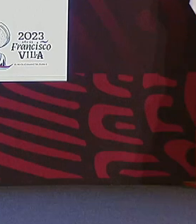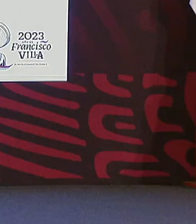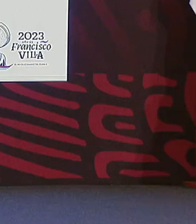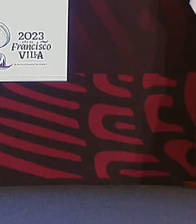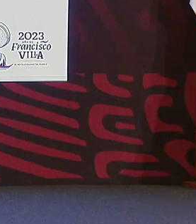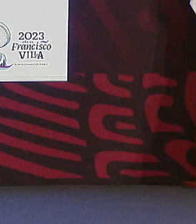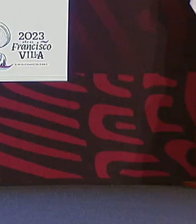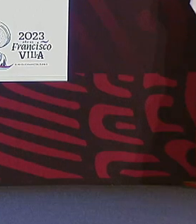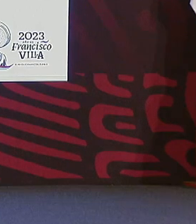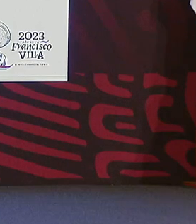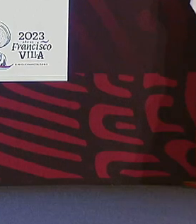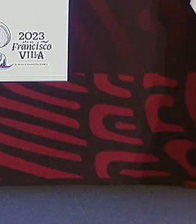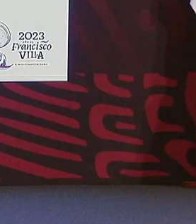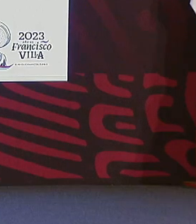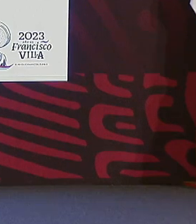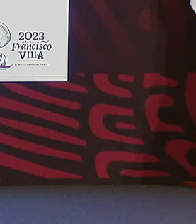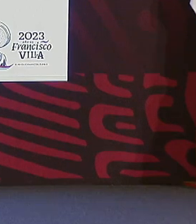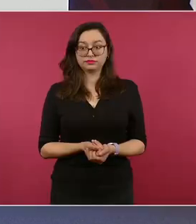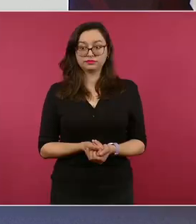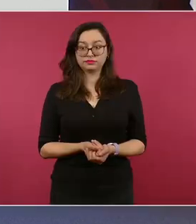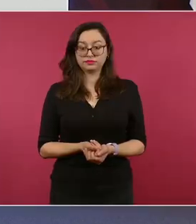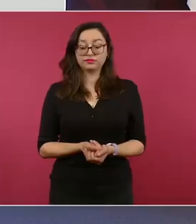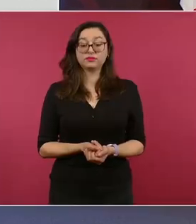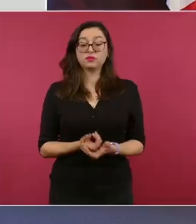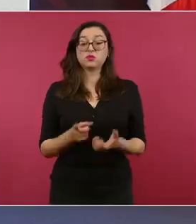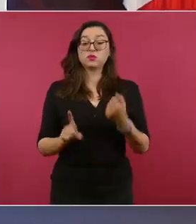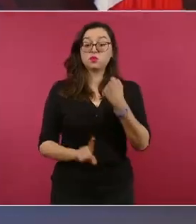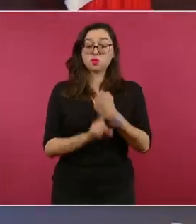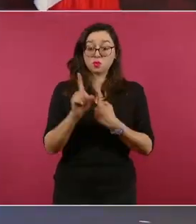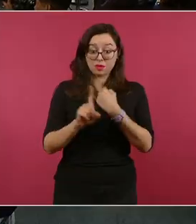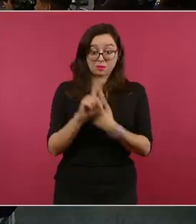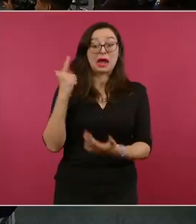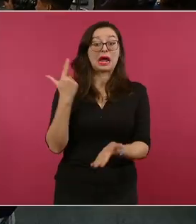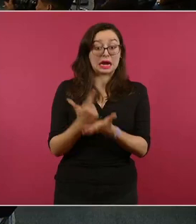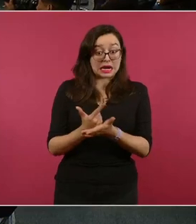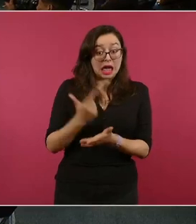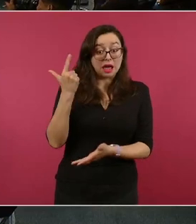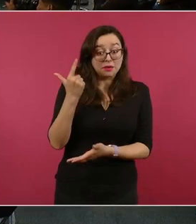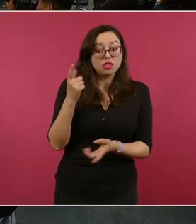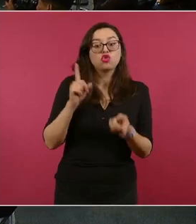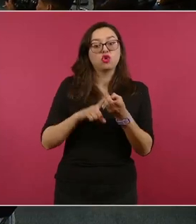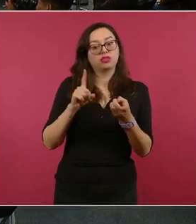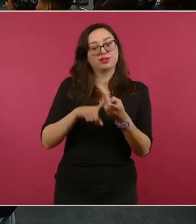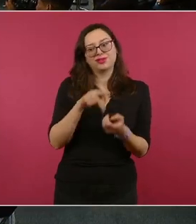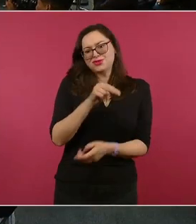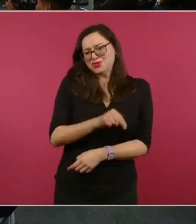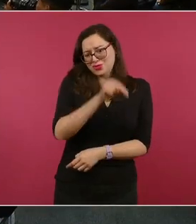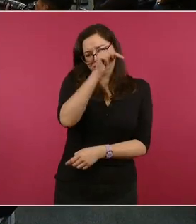del país. Y estamos trabajando, por ejemplo,